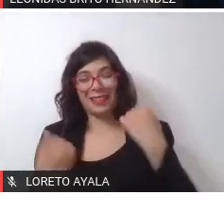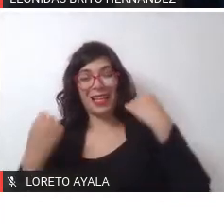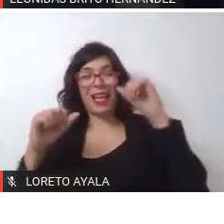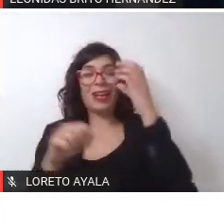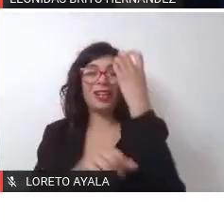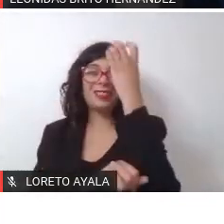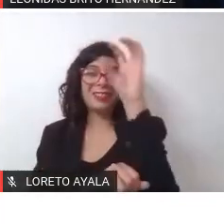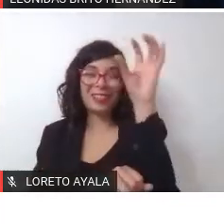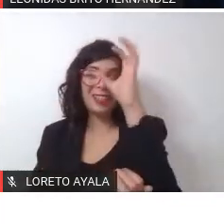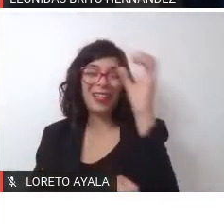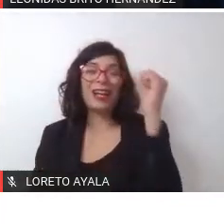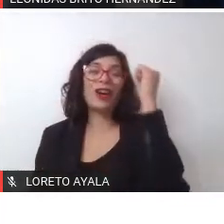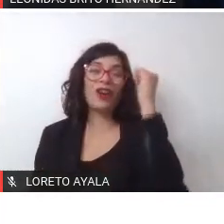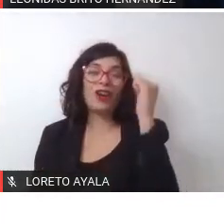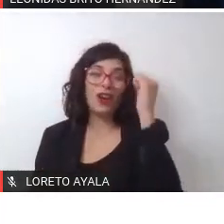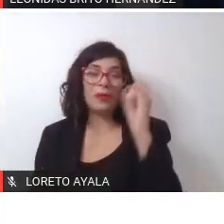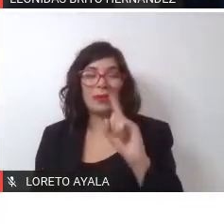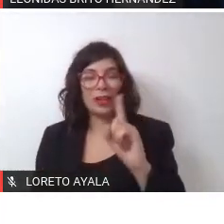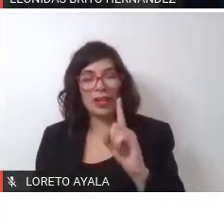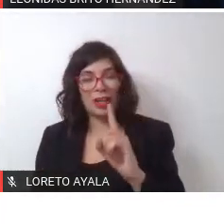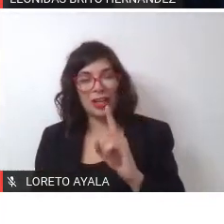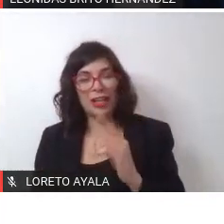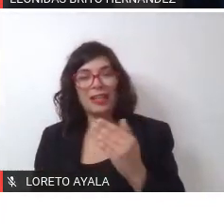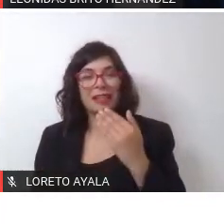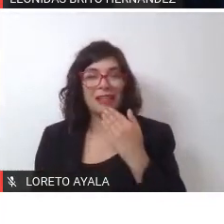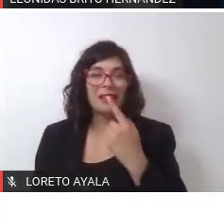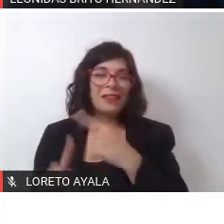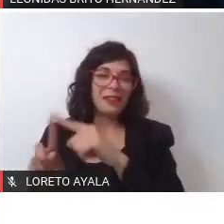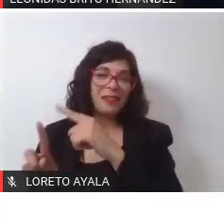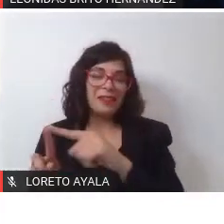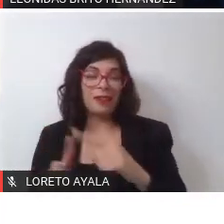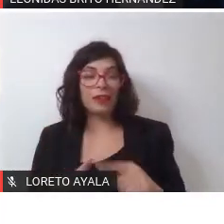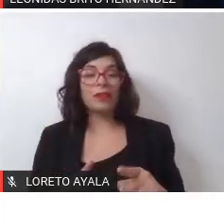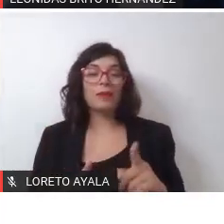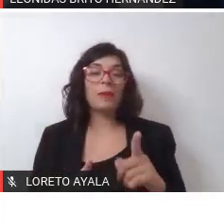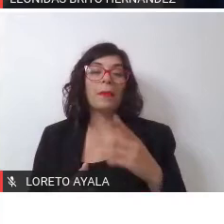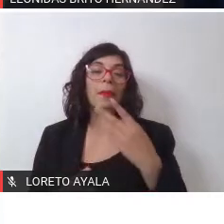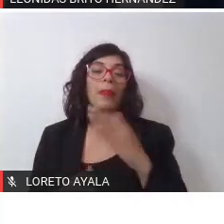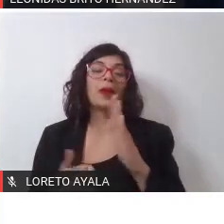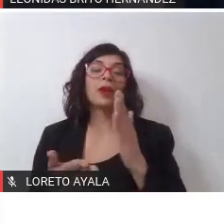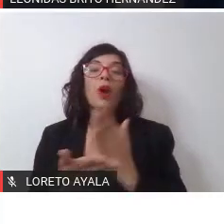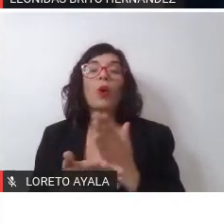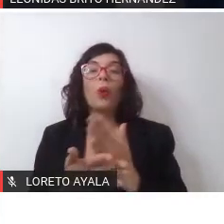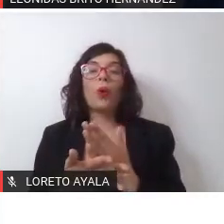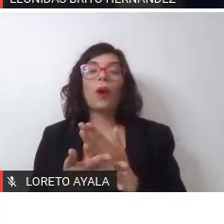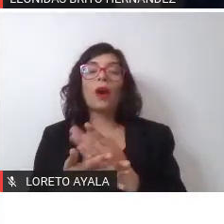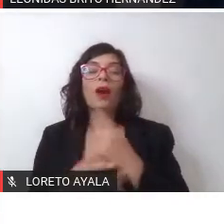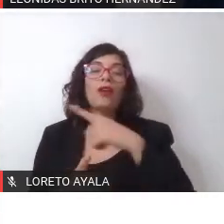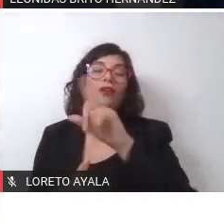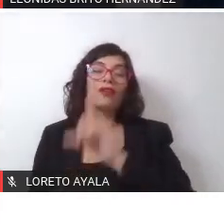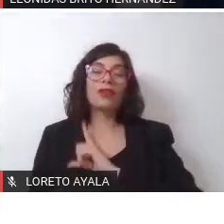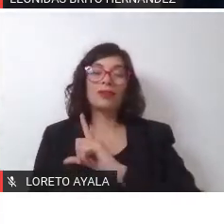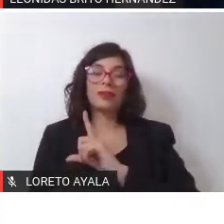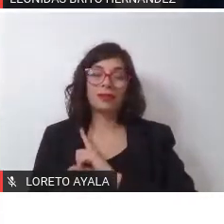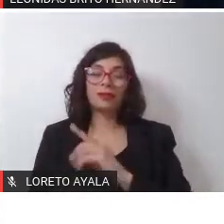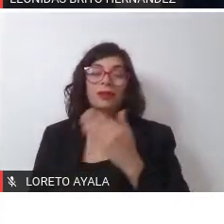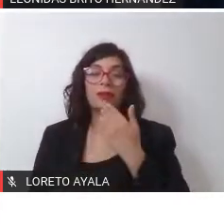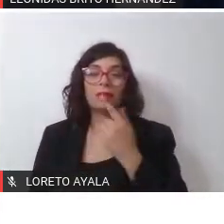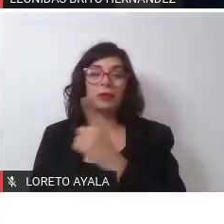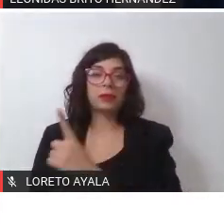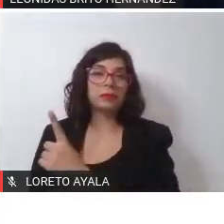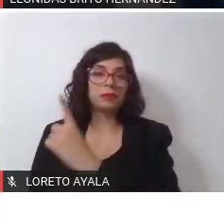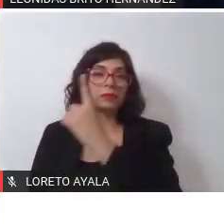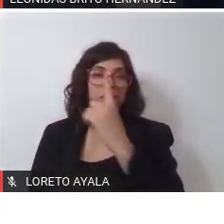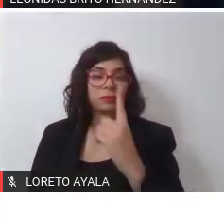Hay una oportunidad. De hecho, hay dos chicos que me acuerdo del Liceo Samuel Román de Combarbalá que fueron